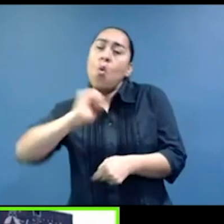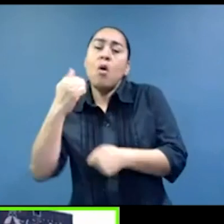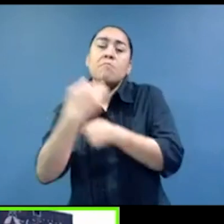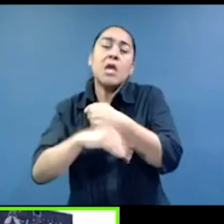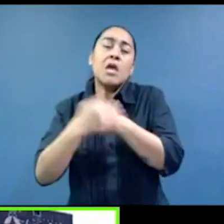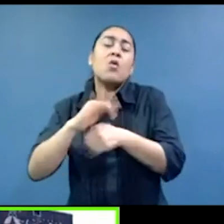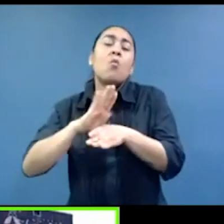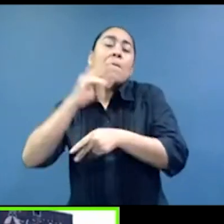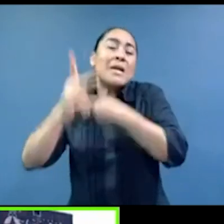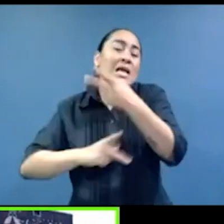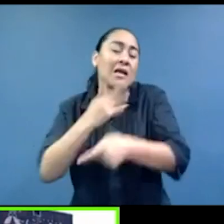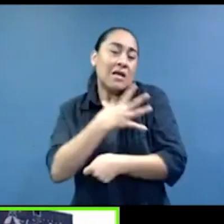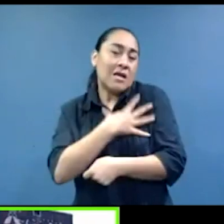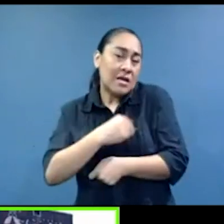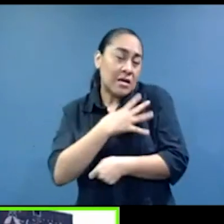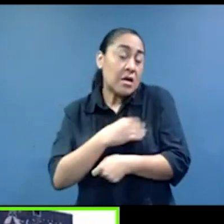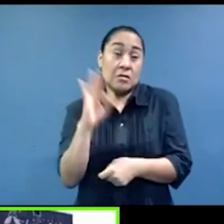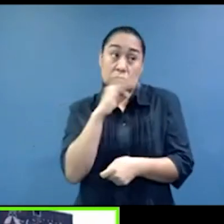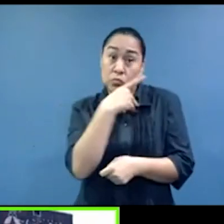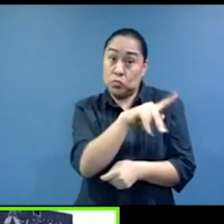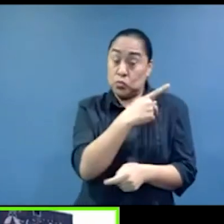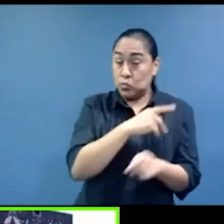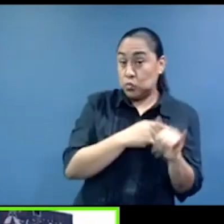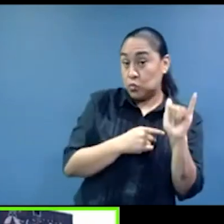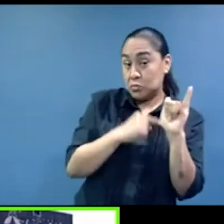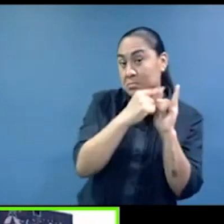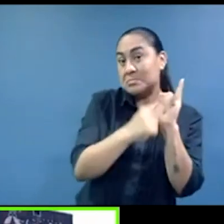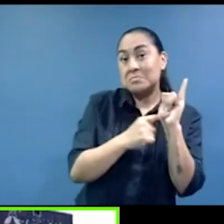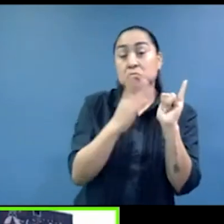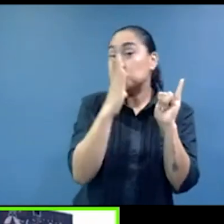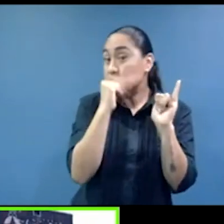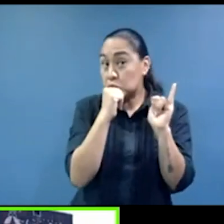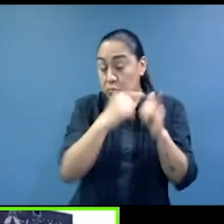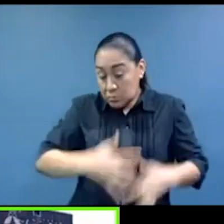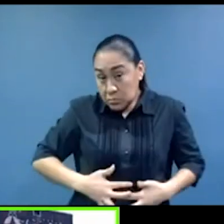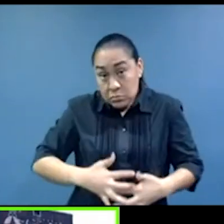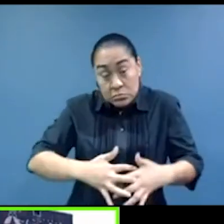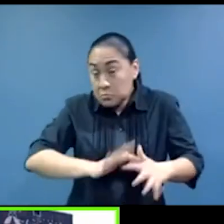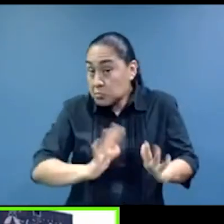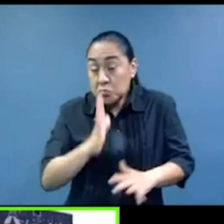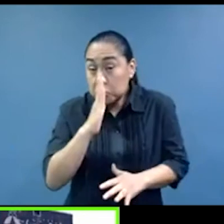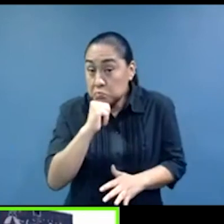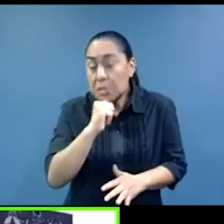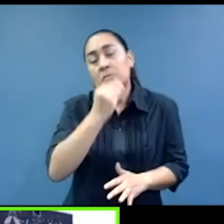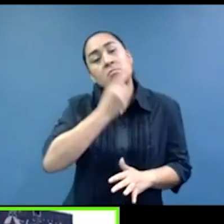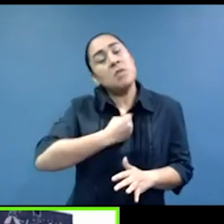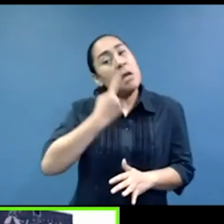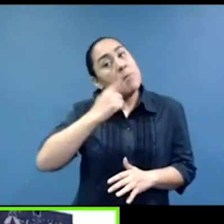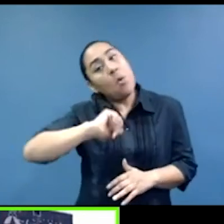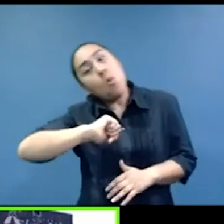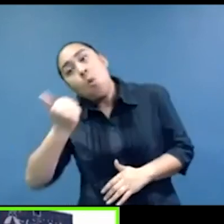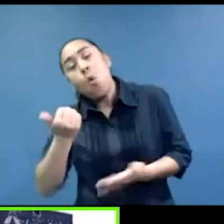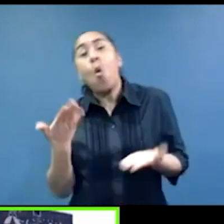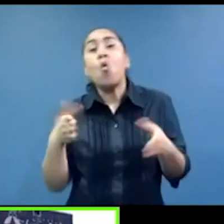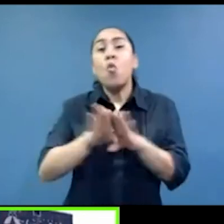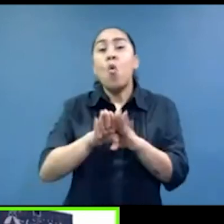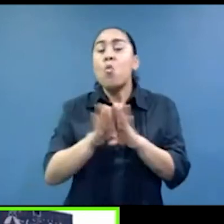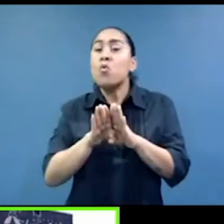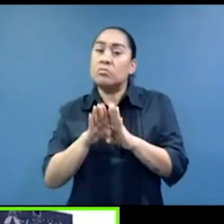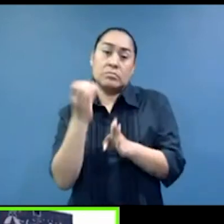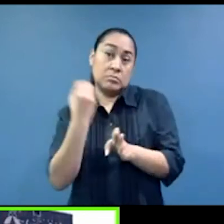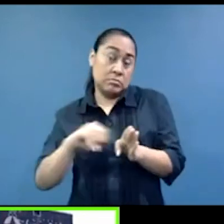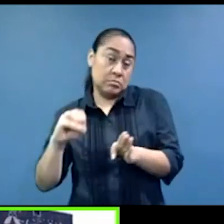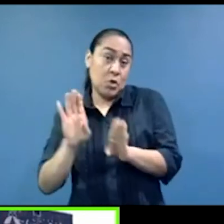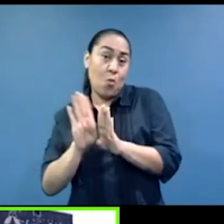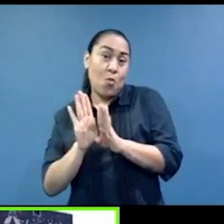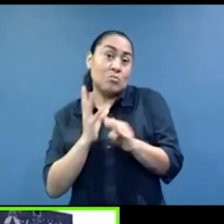si ya no puede con su útero, tendrá que ver cómo le hace para que se logre. Y entonces esta es una carga importante que debemos